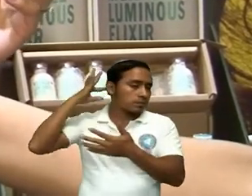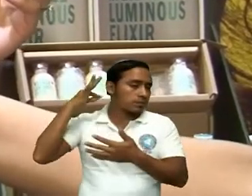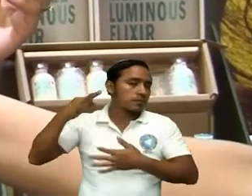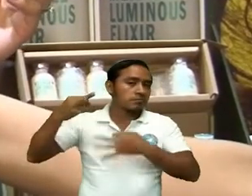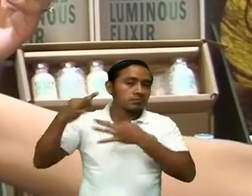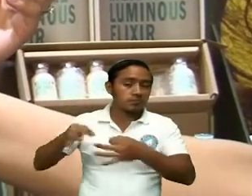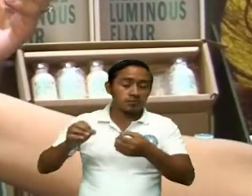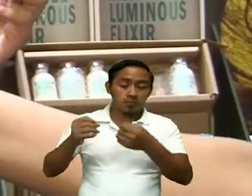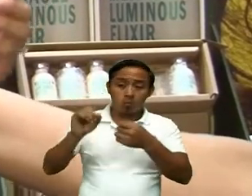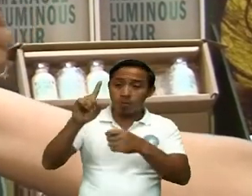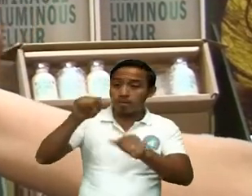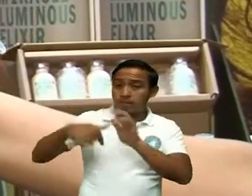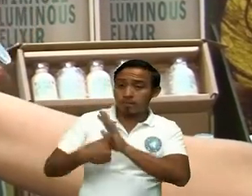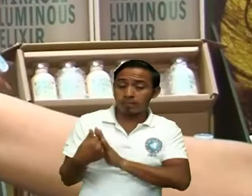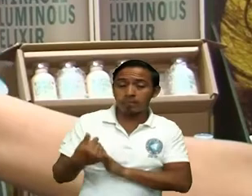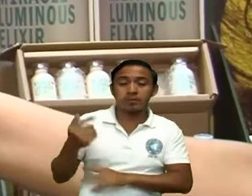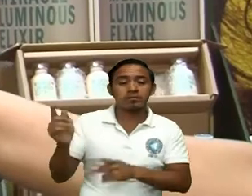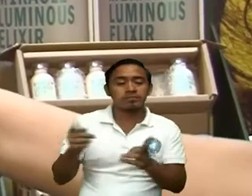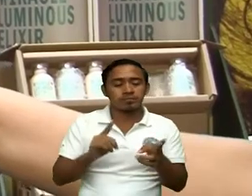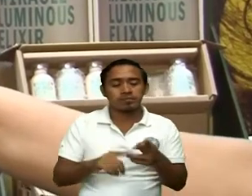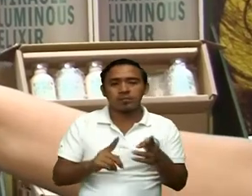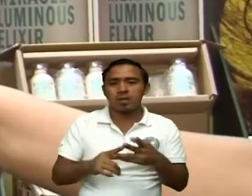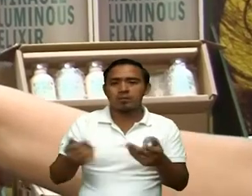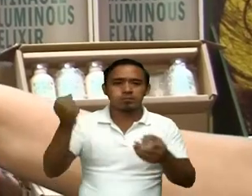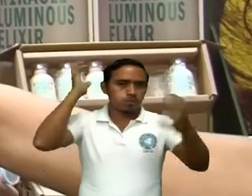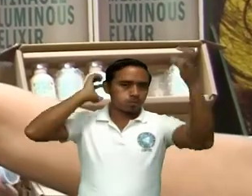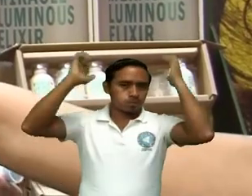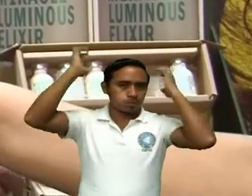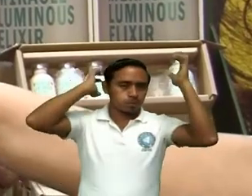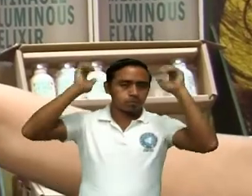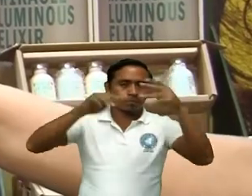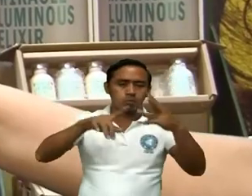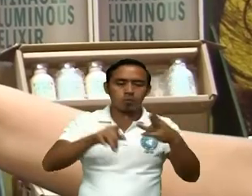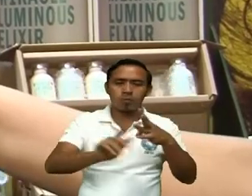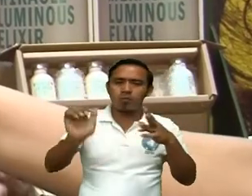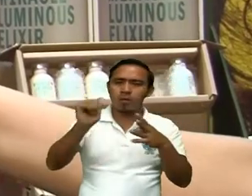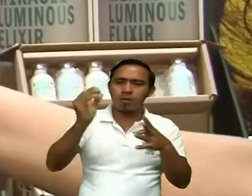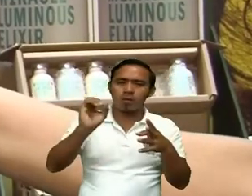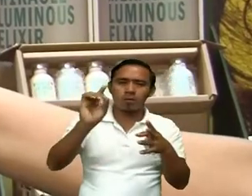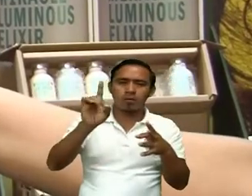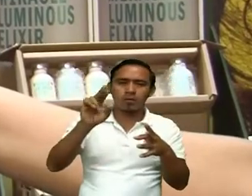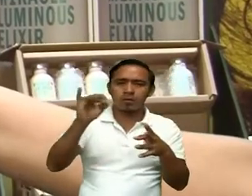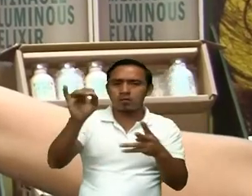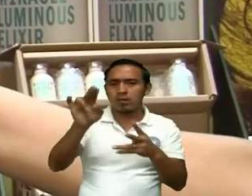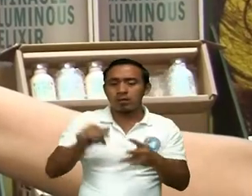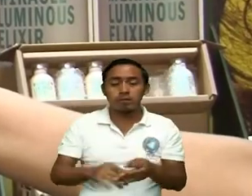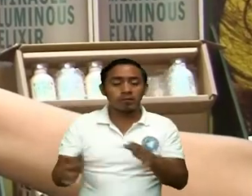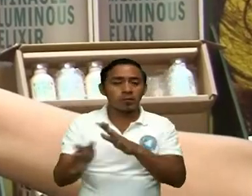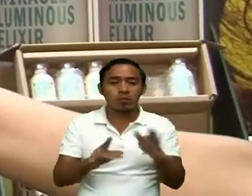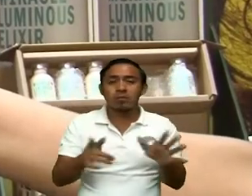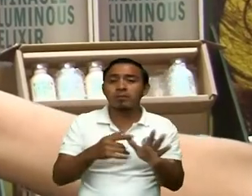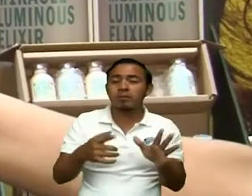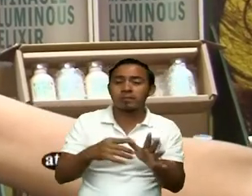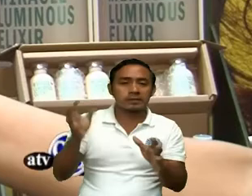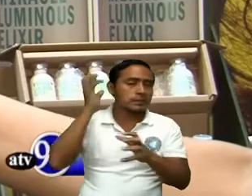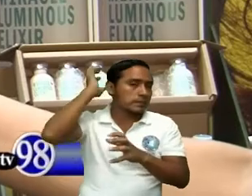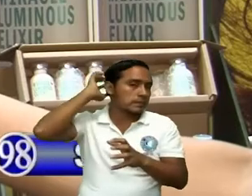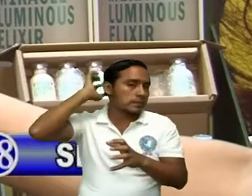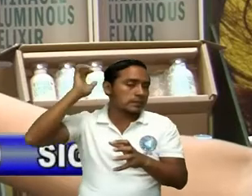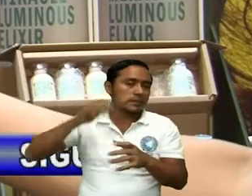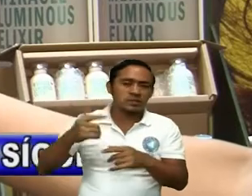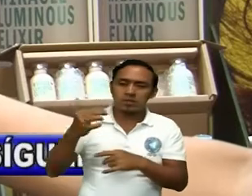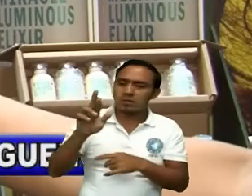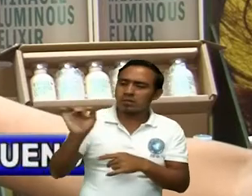cabello en un minuto. También tenemos lo que son champús, acondicionadores y tratamientos, y también tratamientos intensivos para caspa, para